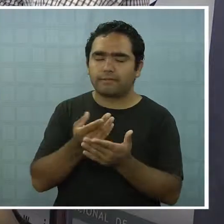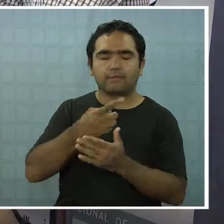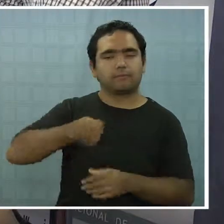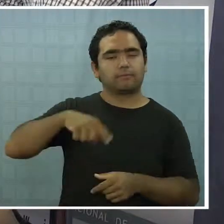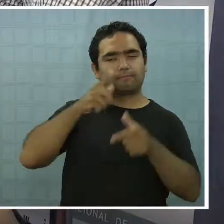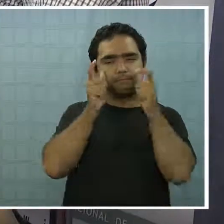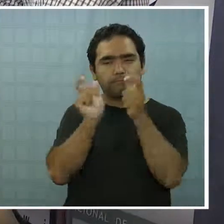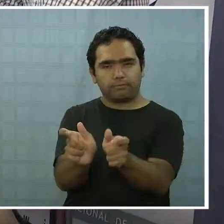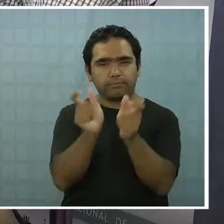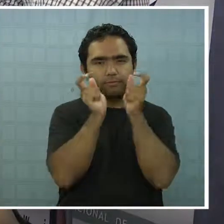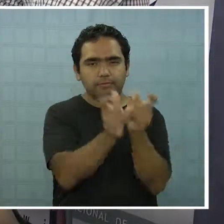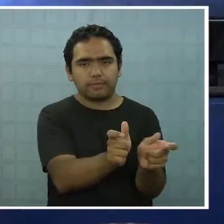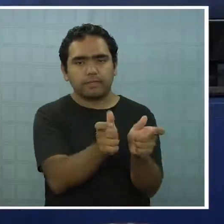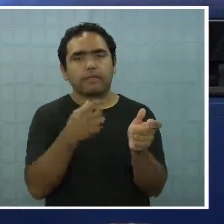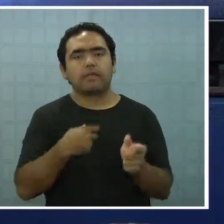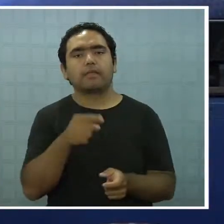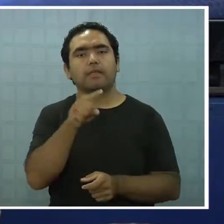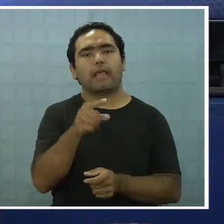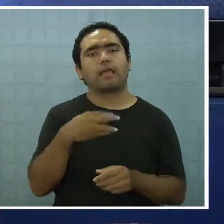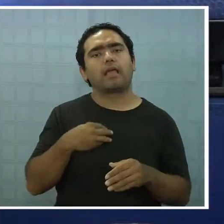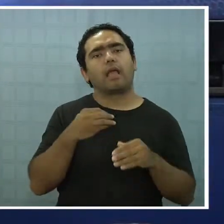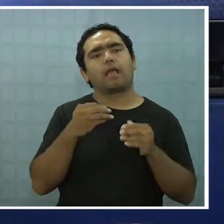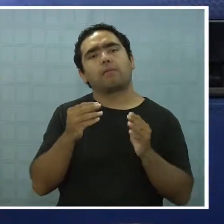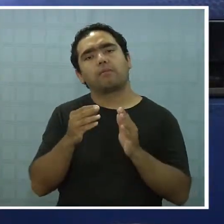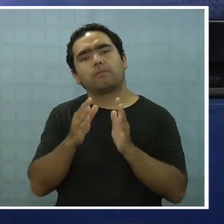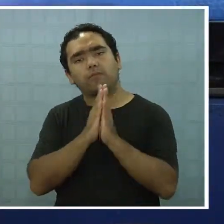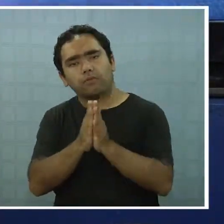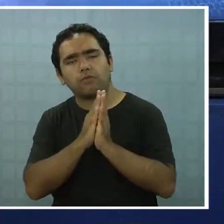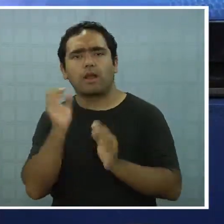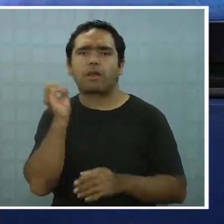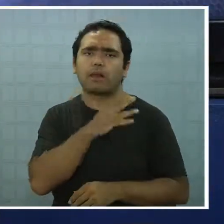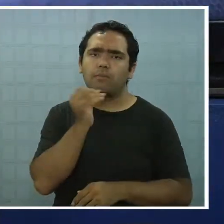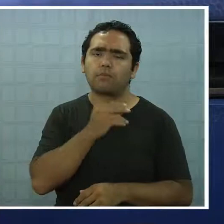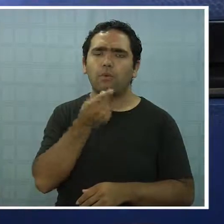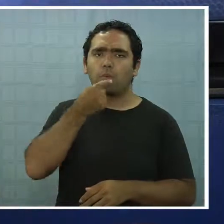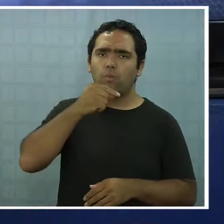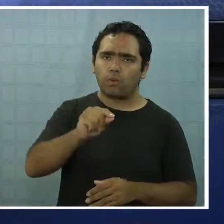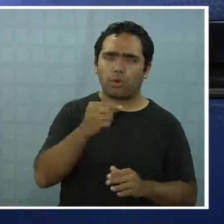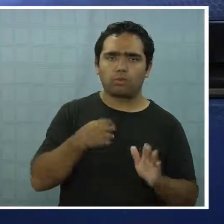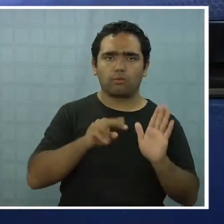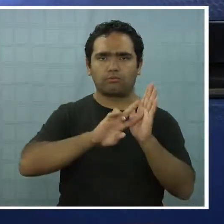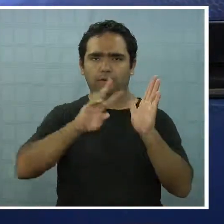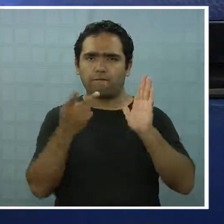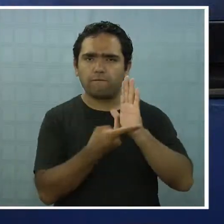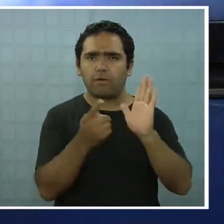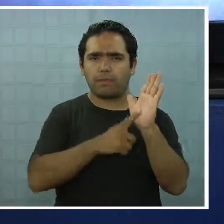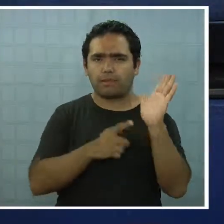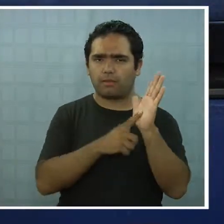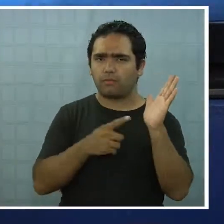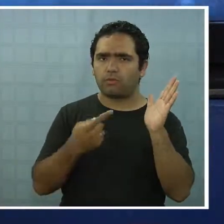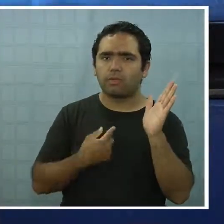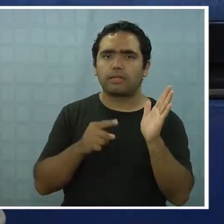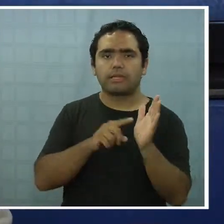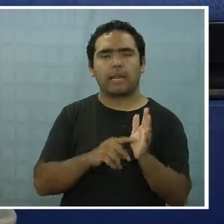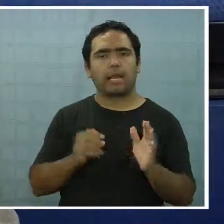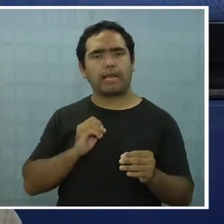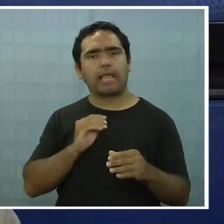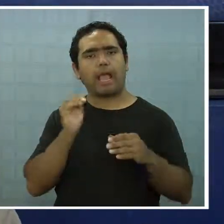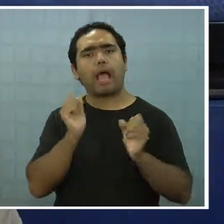Entonces tenemos muchos desafíos y por eso el llamado a decir hay que aprobar pronto esta reforma tributaria, necesitamos estos recursos